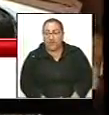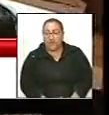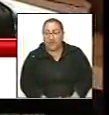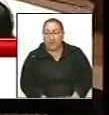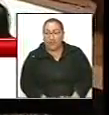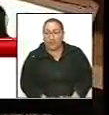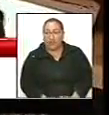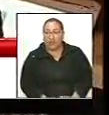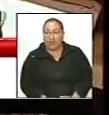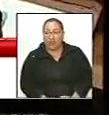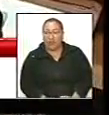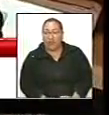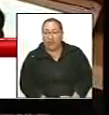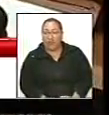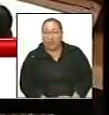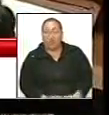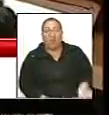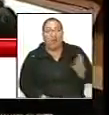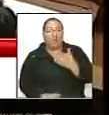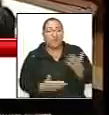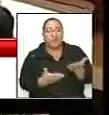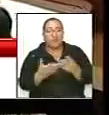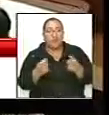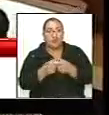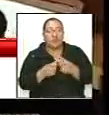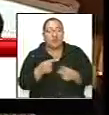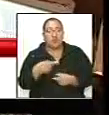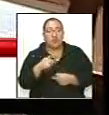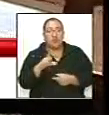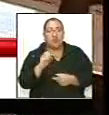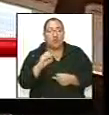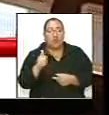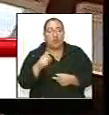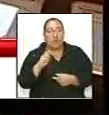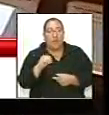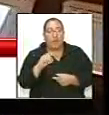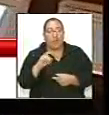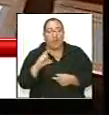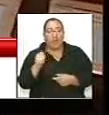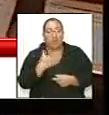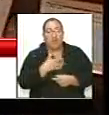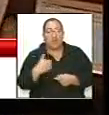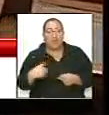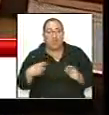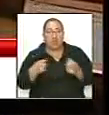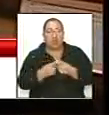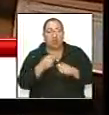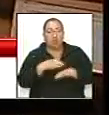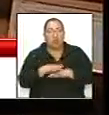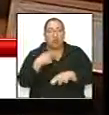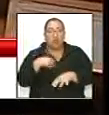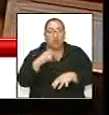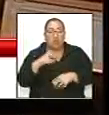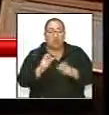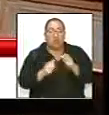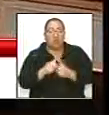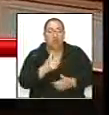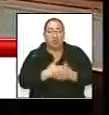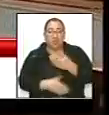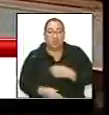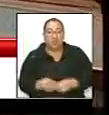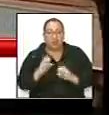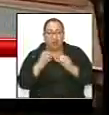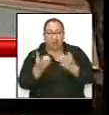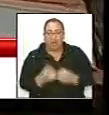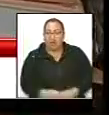Vamos a invitar para las palabras de bienvenida a la señora congresista Gloria Montenegro Figueroa, presidenta de la Comisión de Inclusión Social y Personas con Discapacidad